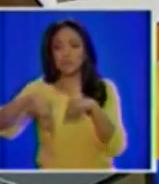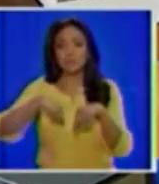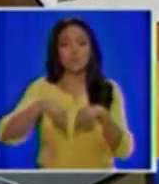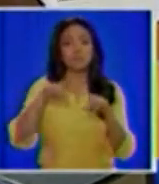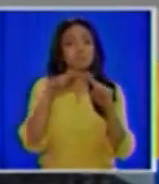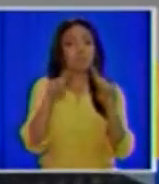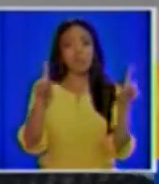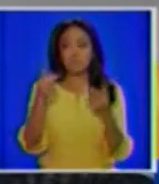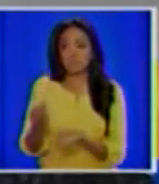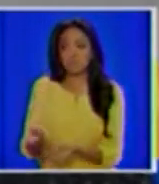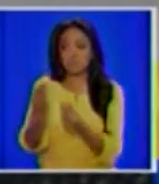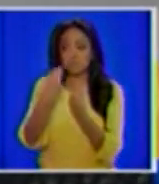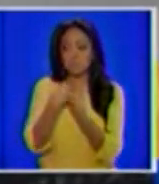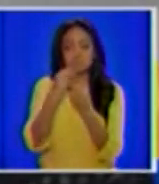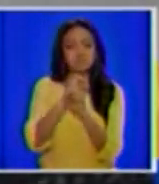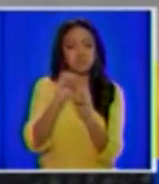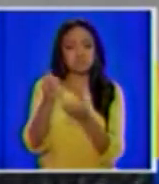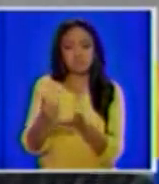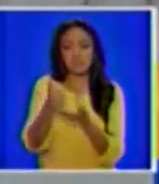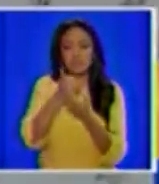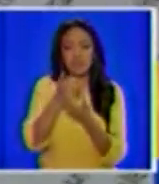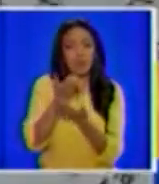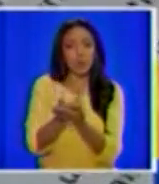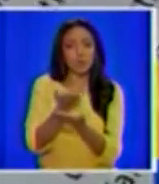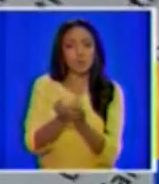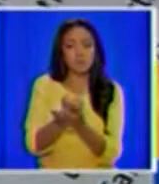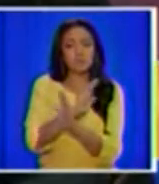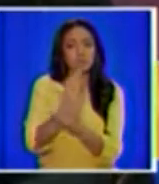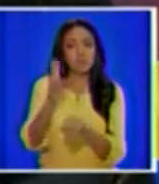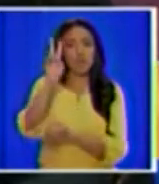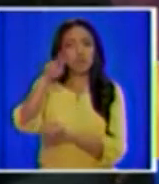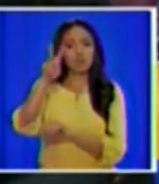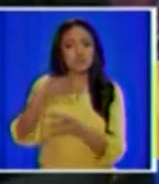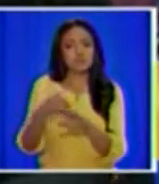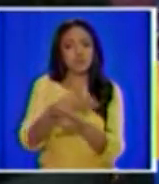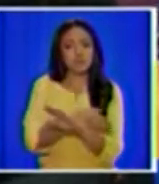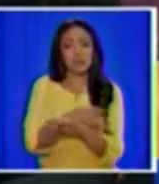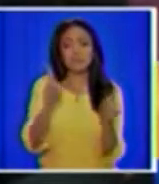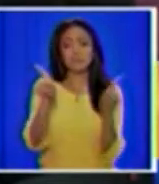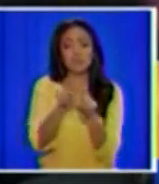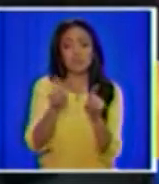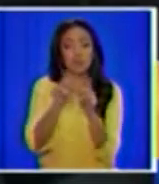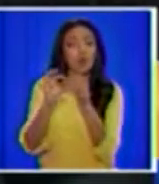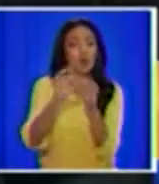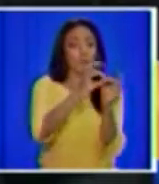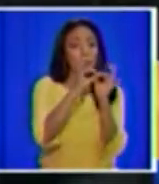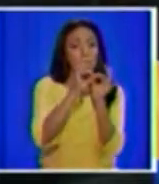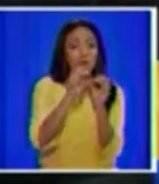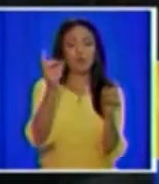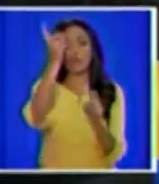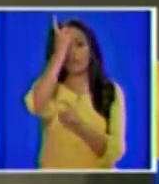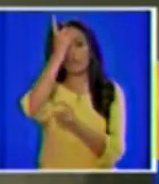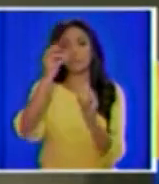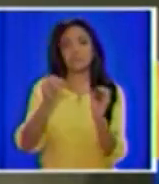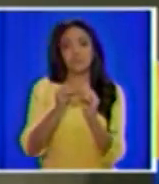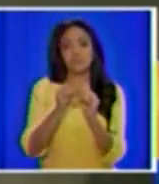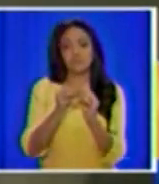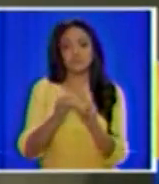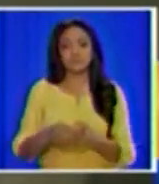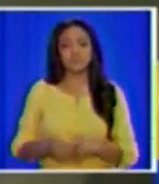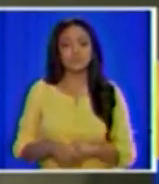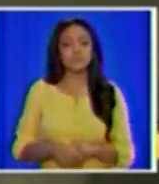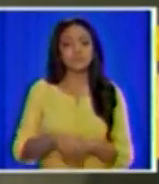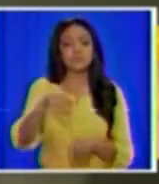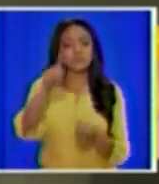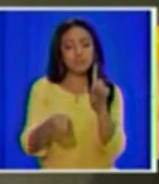no ha recibido esa ayuda económica desde hace 2 meses y asegura hay compañeros a quienes se les adeuda más. Pero hay compañeros